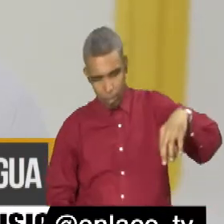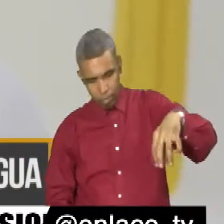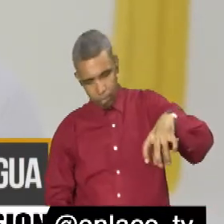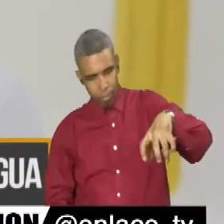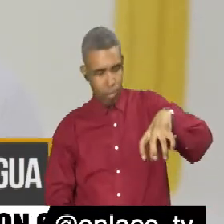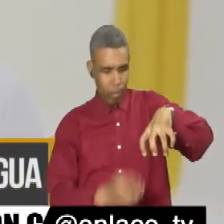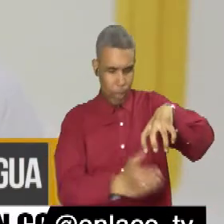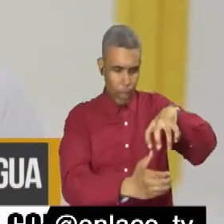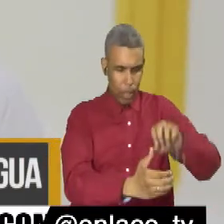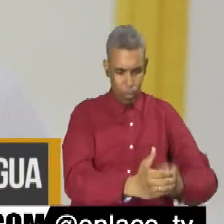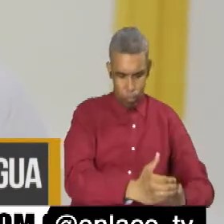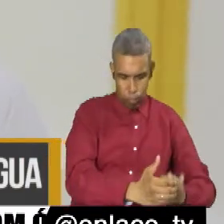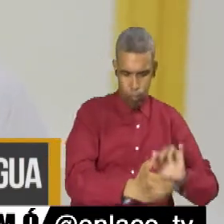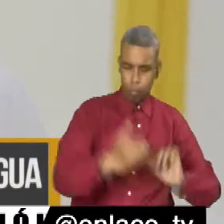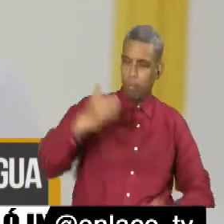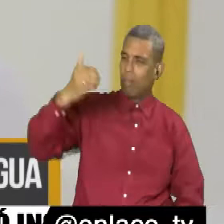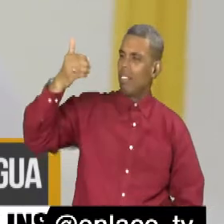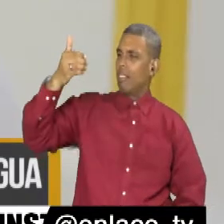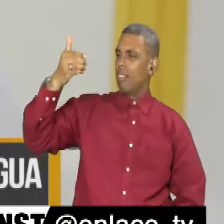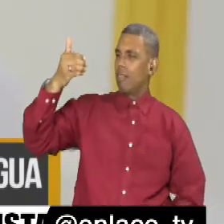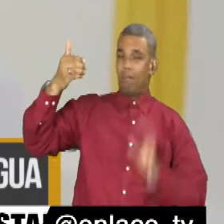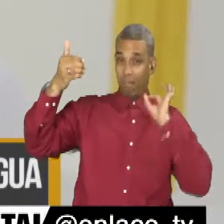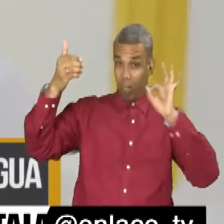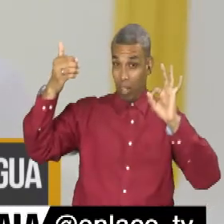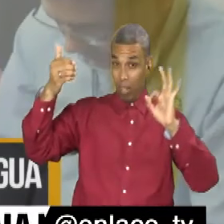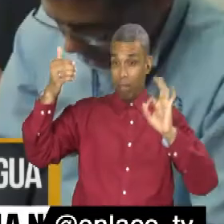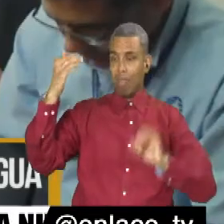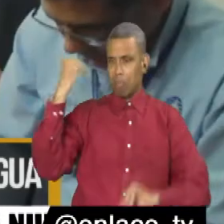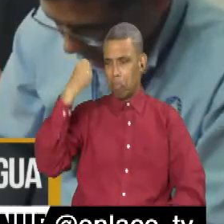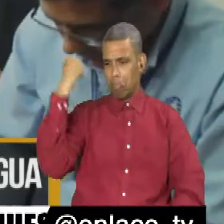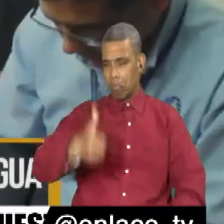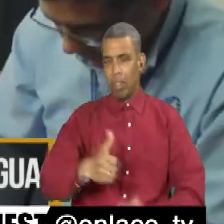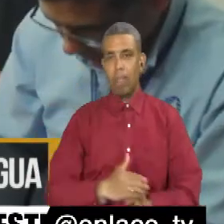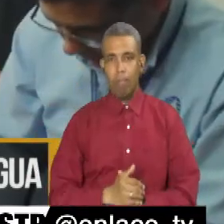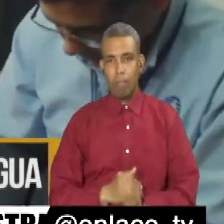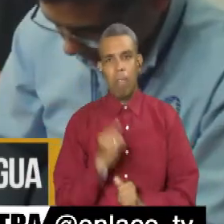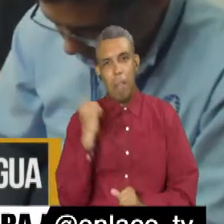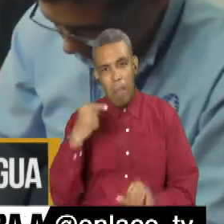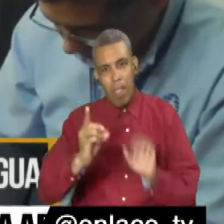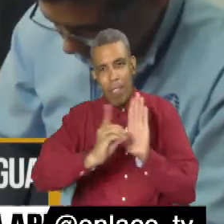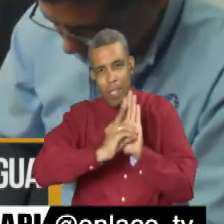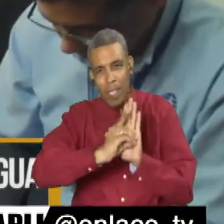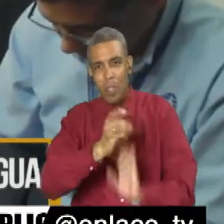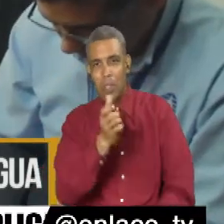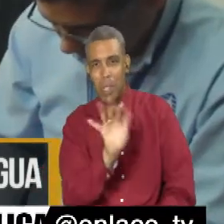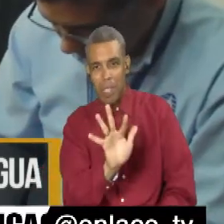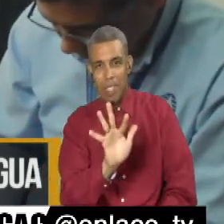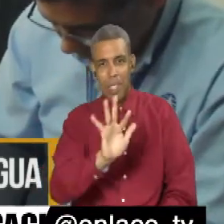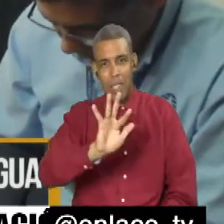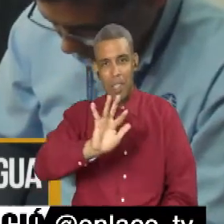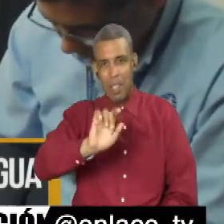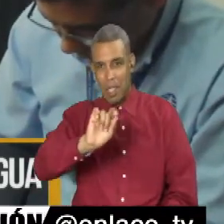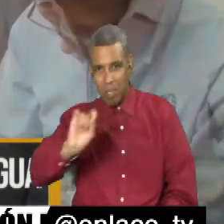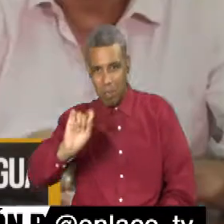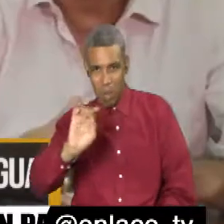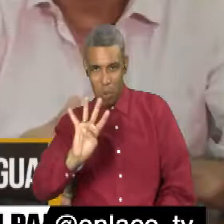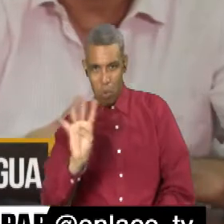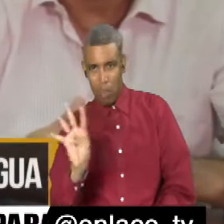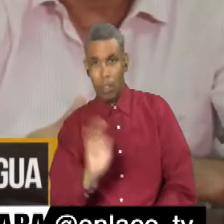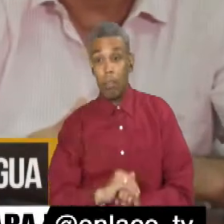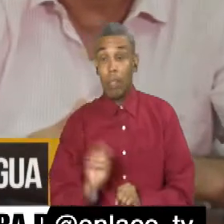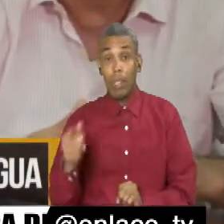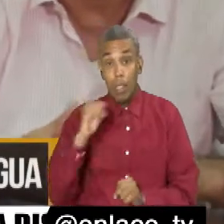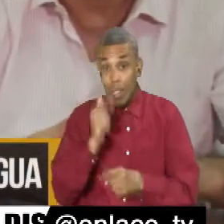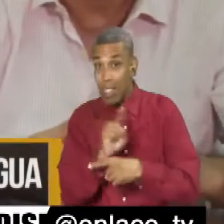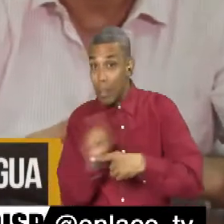agua de abastecimiento de acuerdo al decreto 1594. La Secretaría Local de Salud dio a conocer que estas muestras se van a realizar